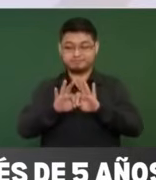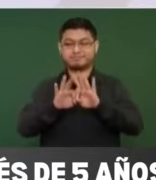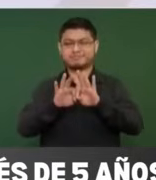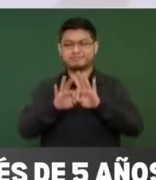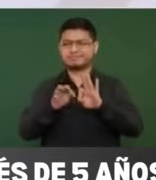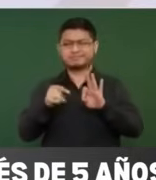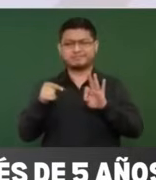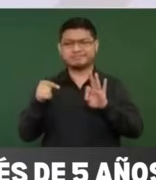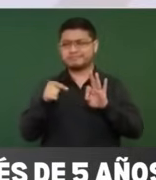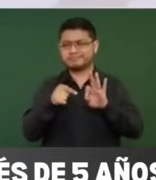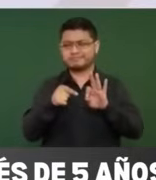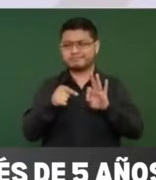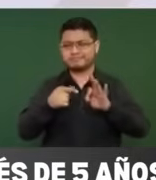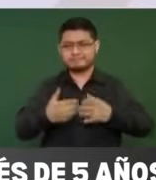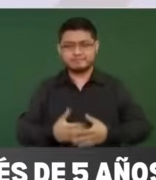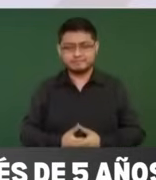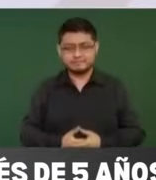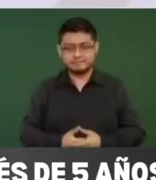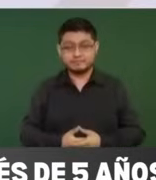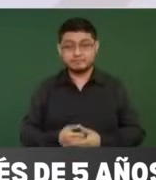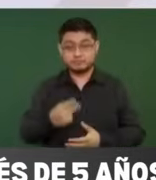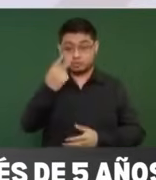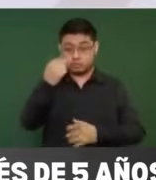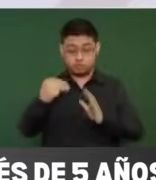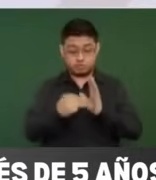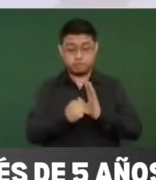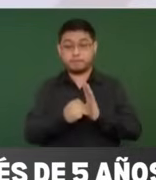es que de esos